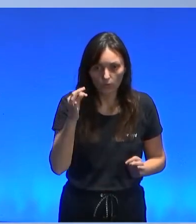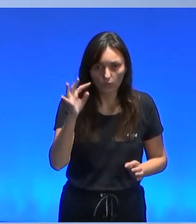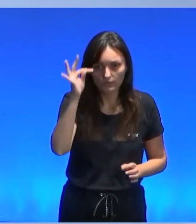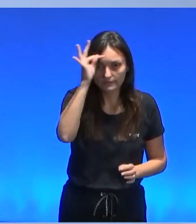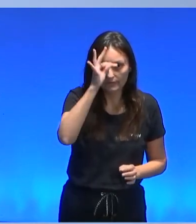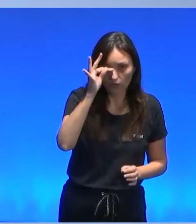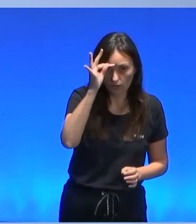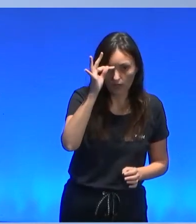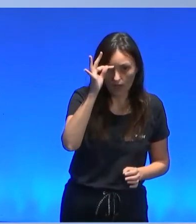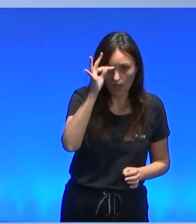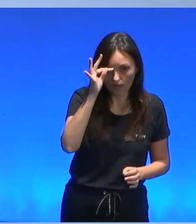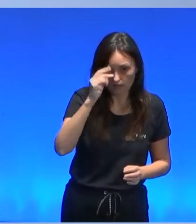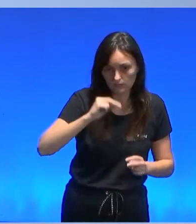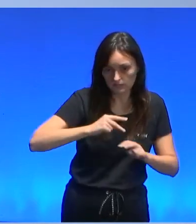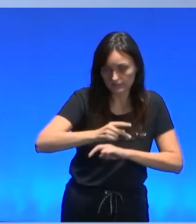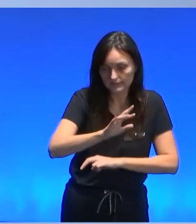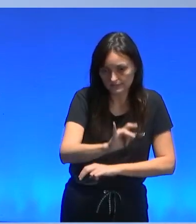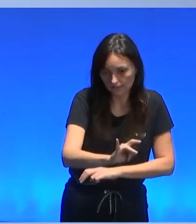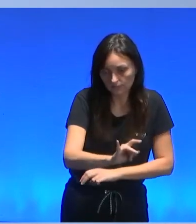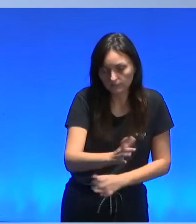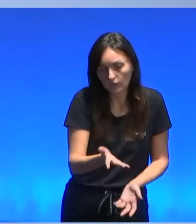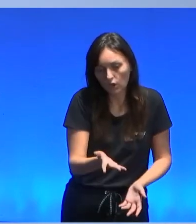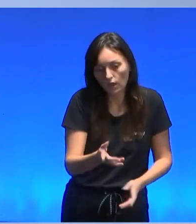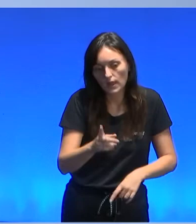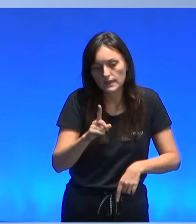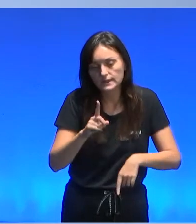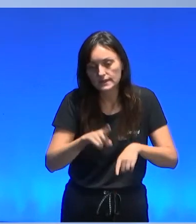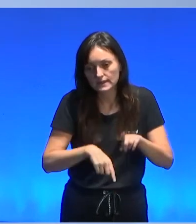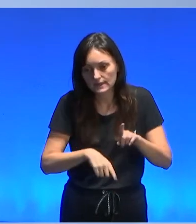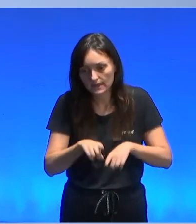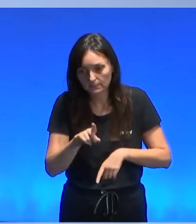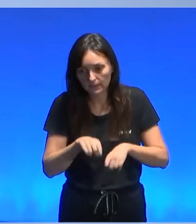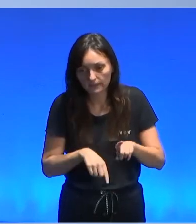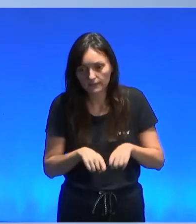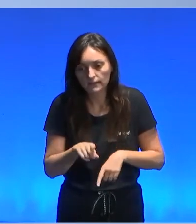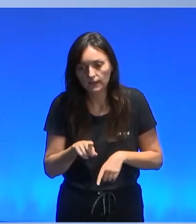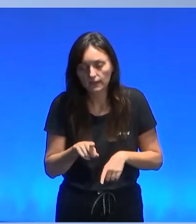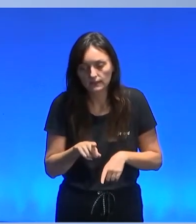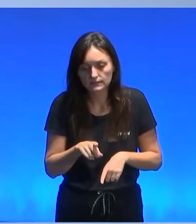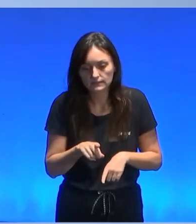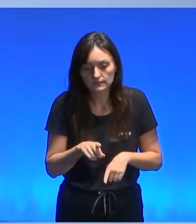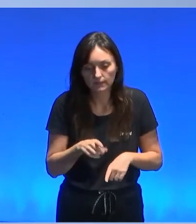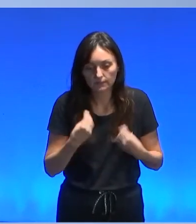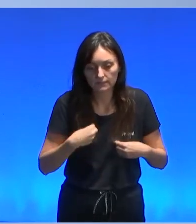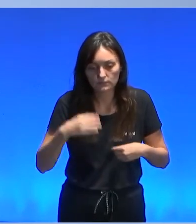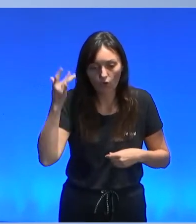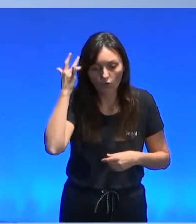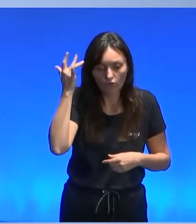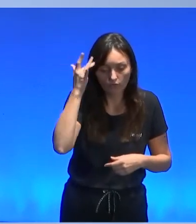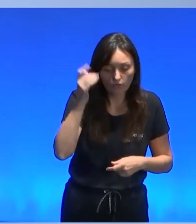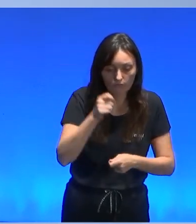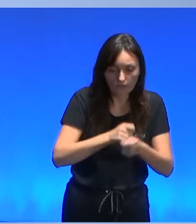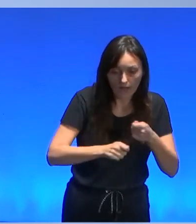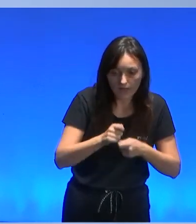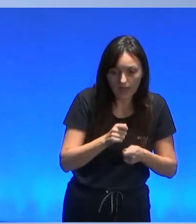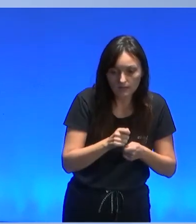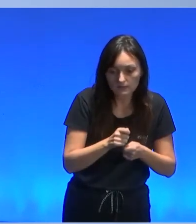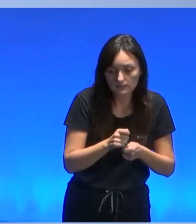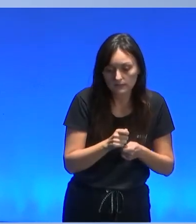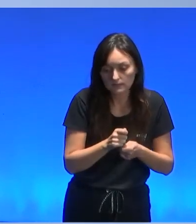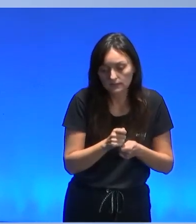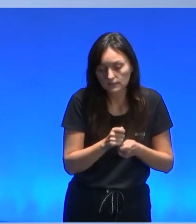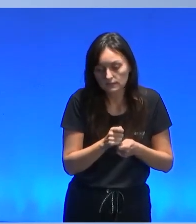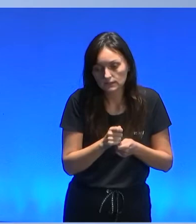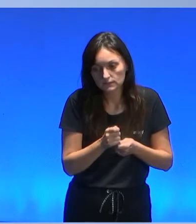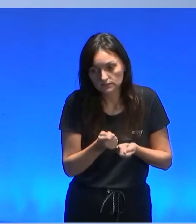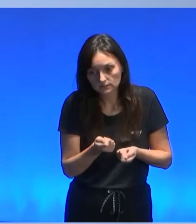teóricamente sí, la respuesta es sí, depende si... Las fallas mismas reconocen que